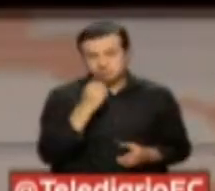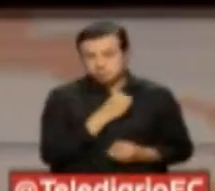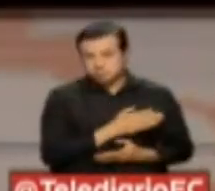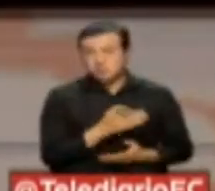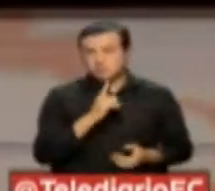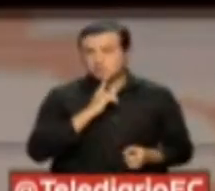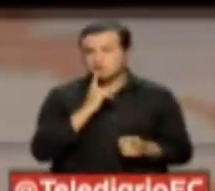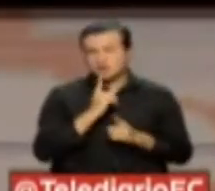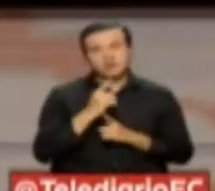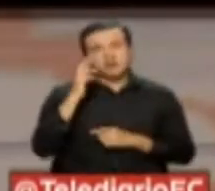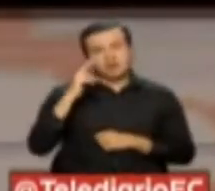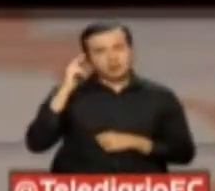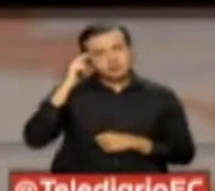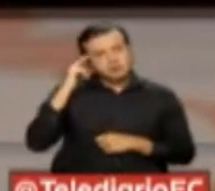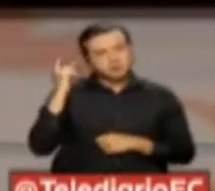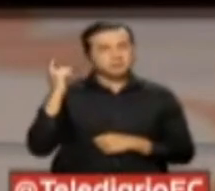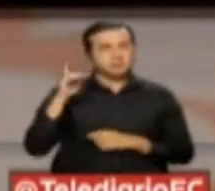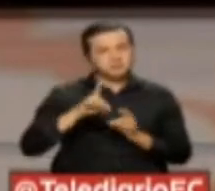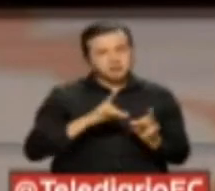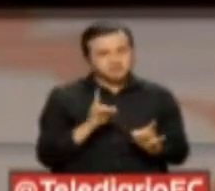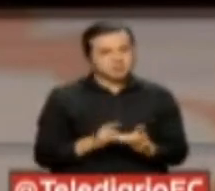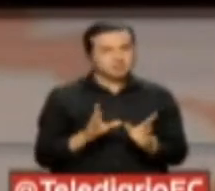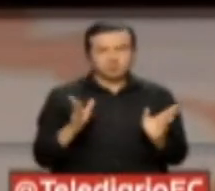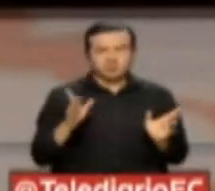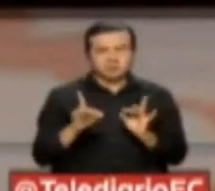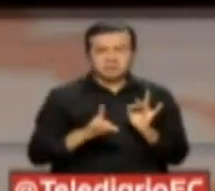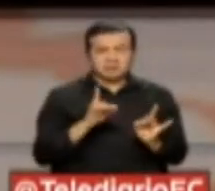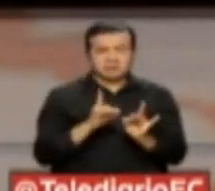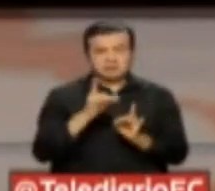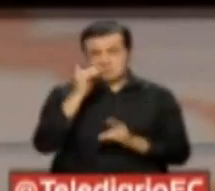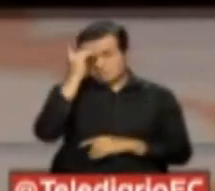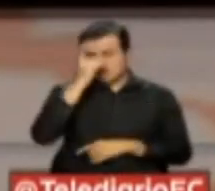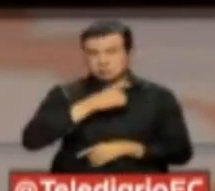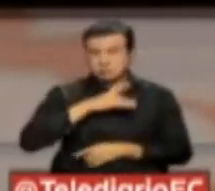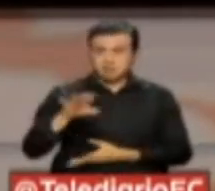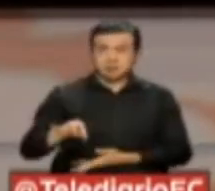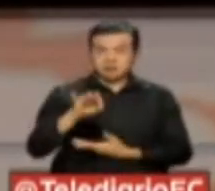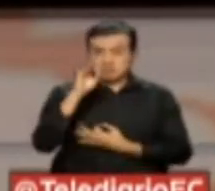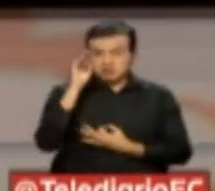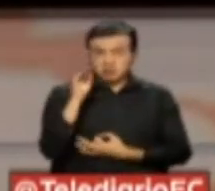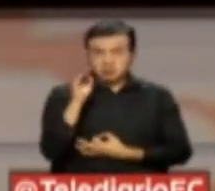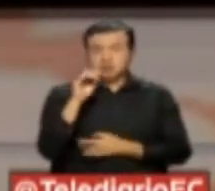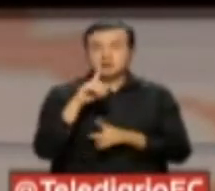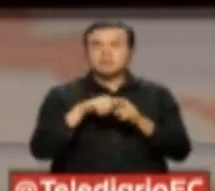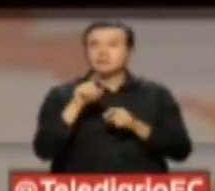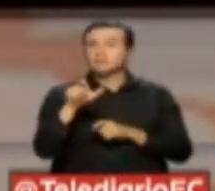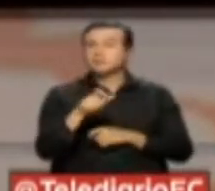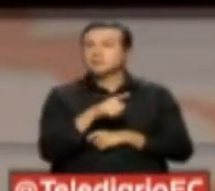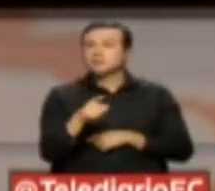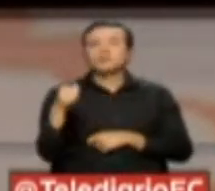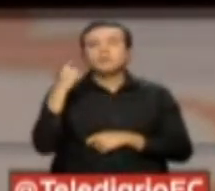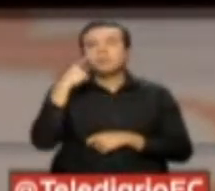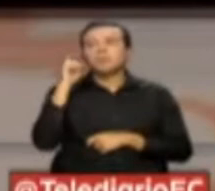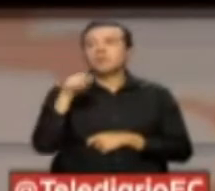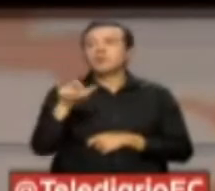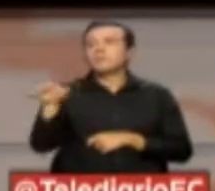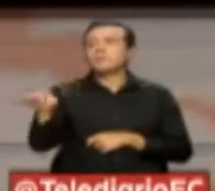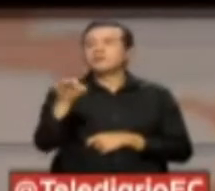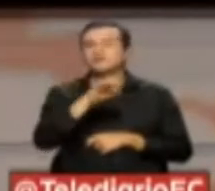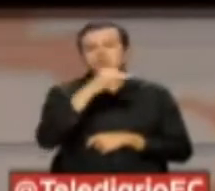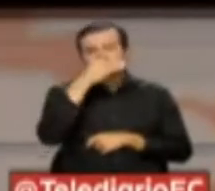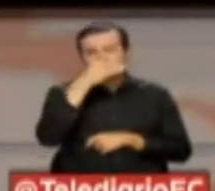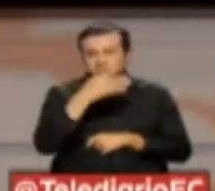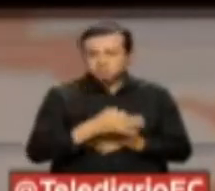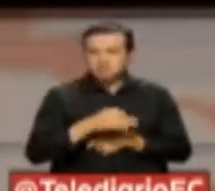lógicamente no es perfecto nunca es perfecta una designación porque depende de la persona usted puede signar a una persona prueba a